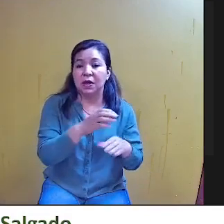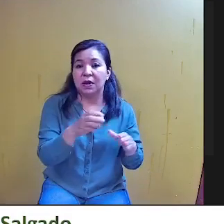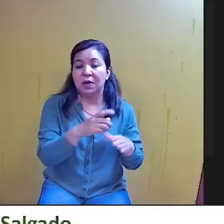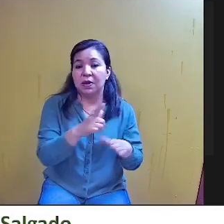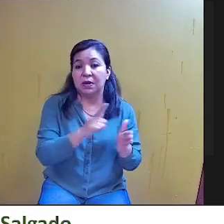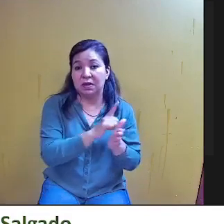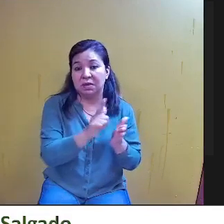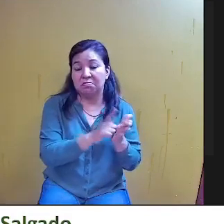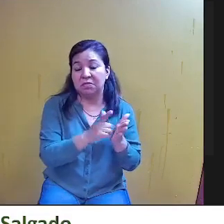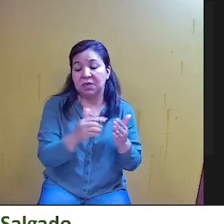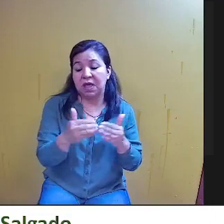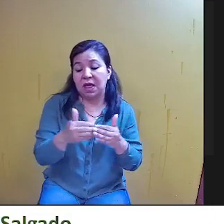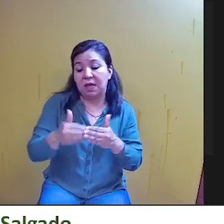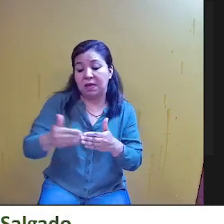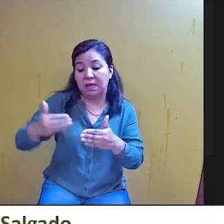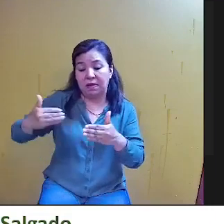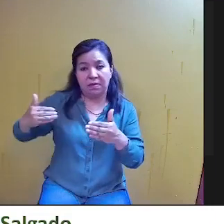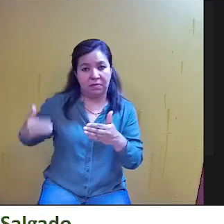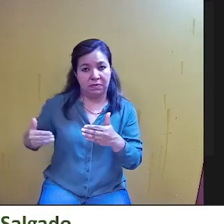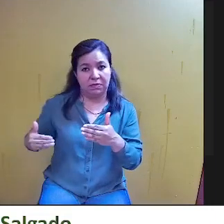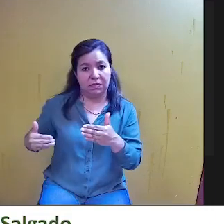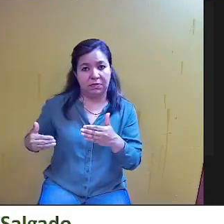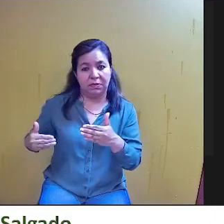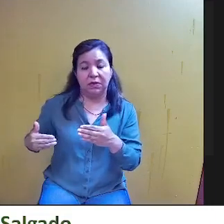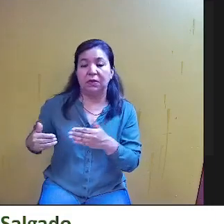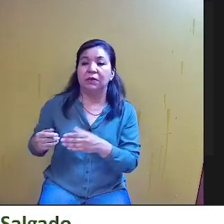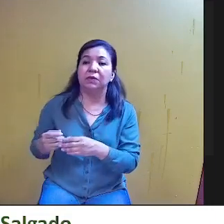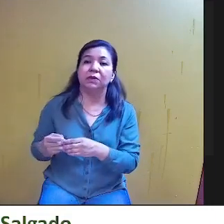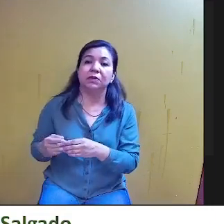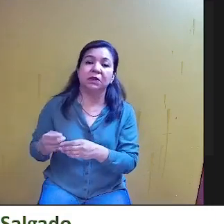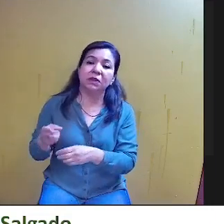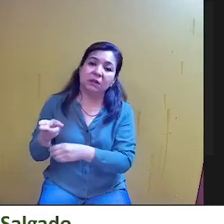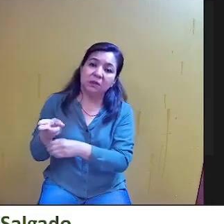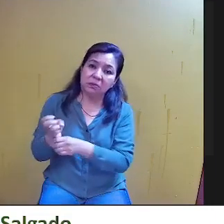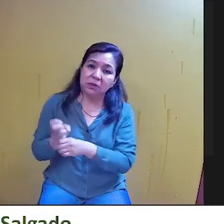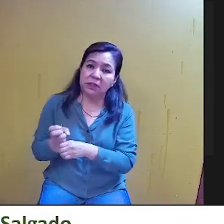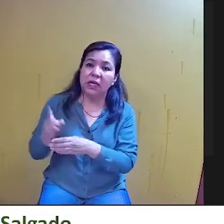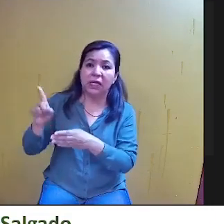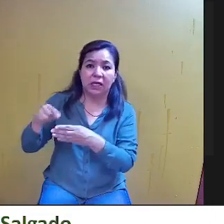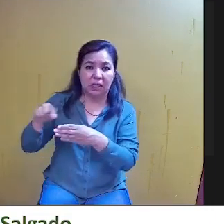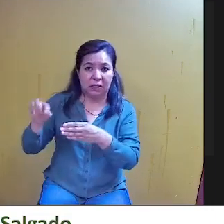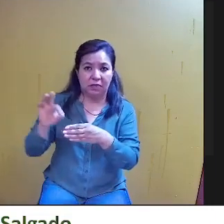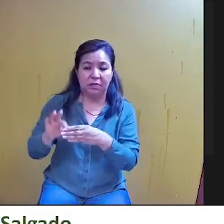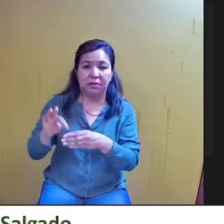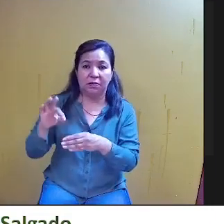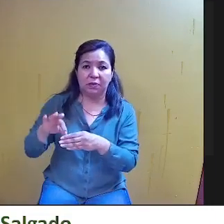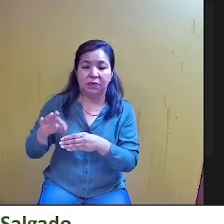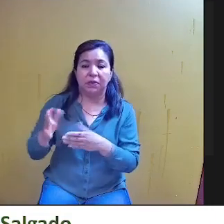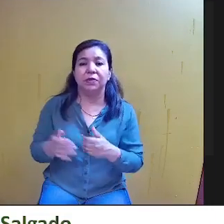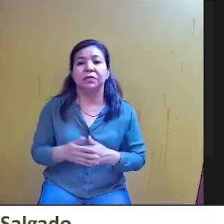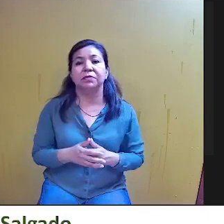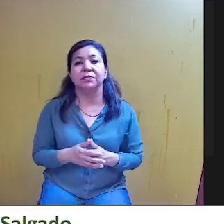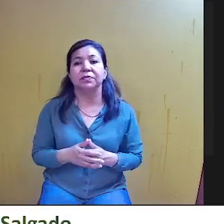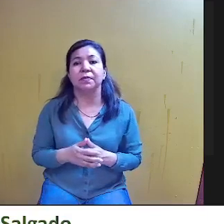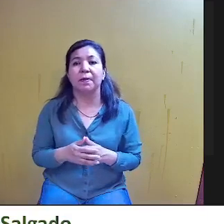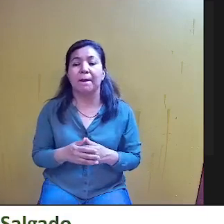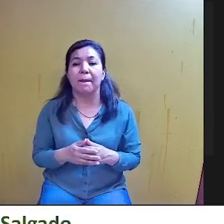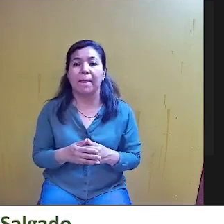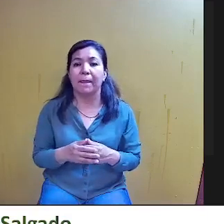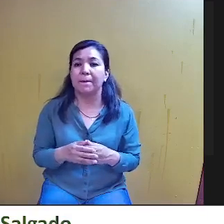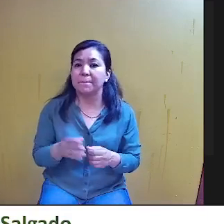o campaña. Para acreditar el elemento subjetivo se deben analizar las